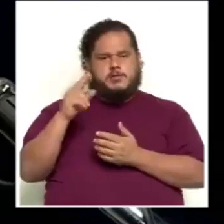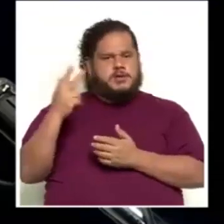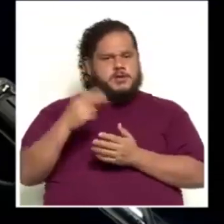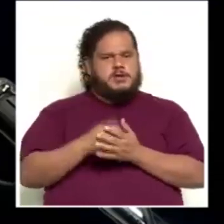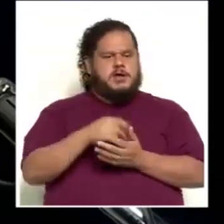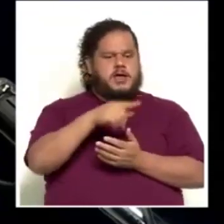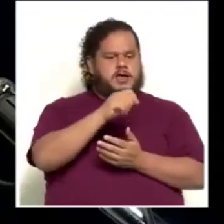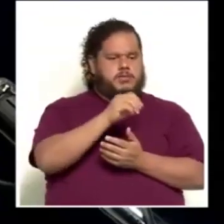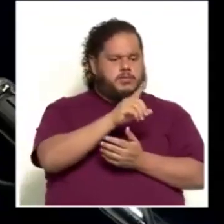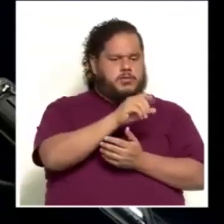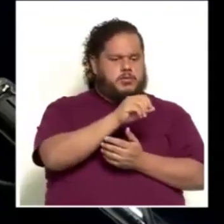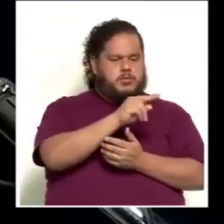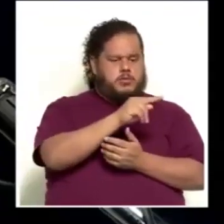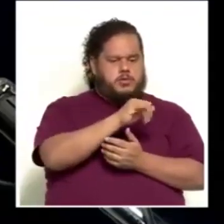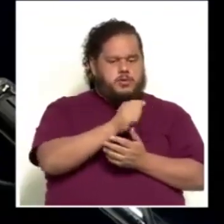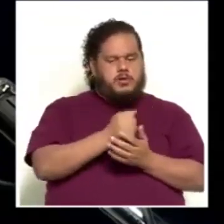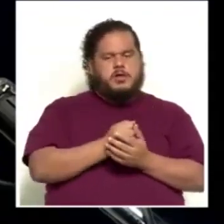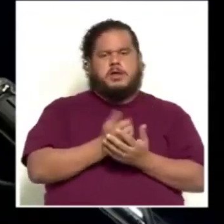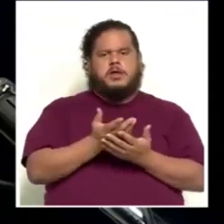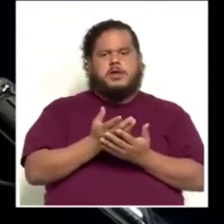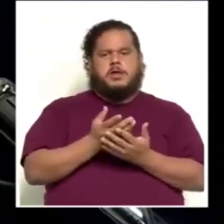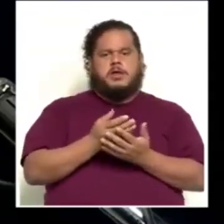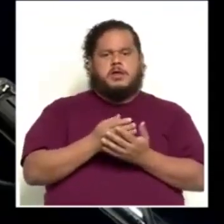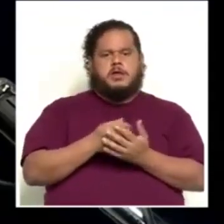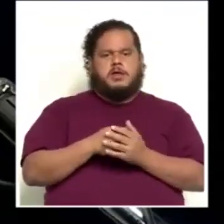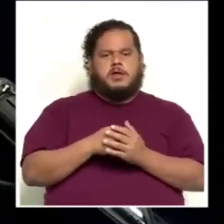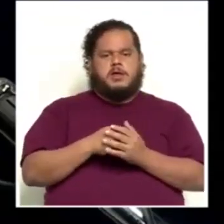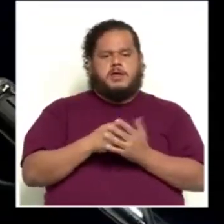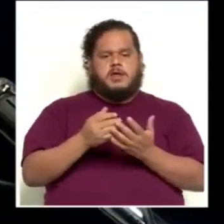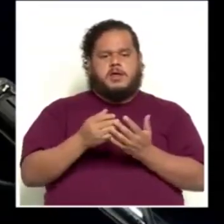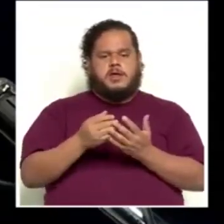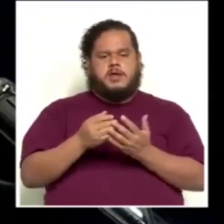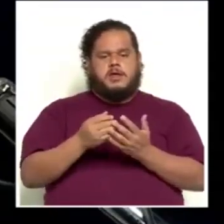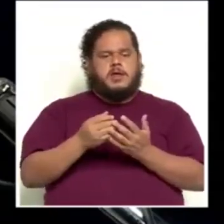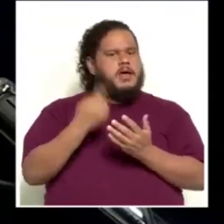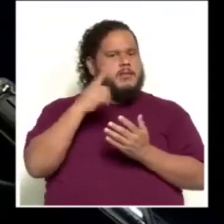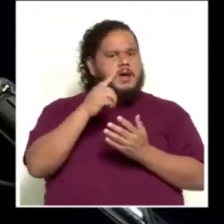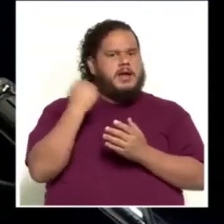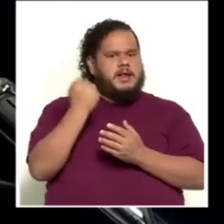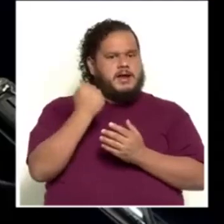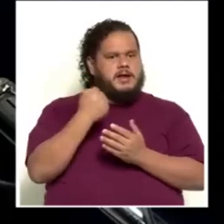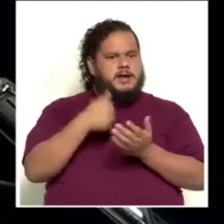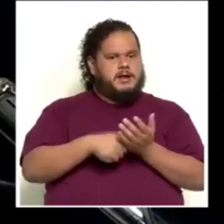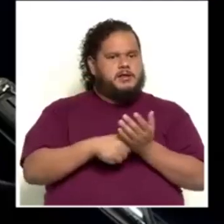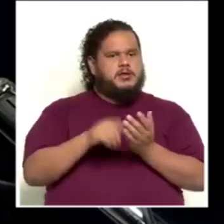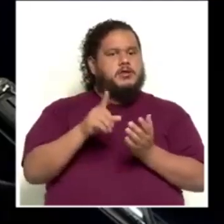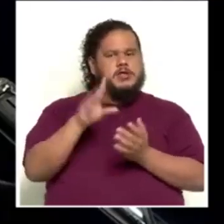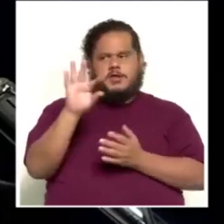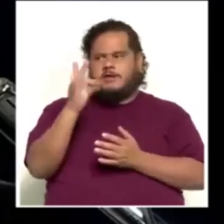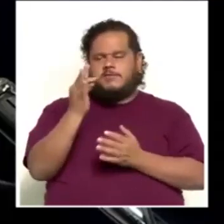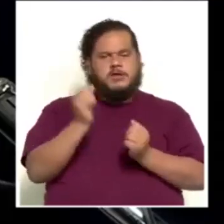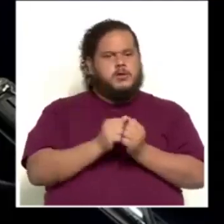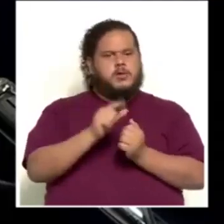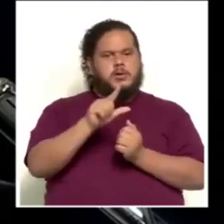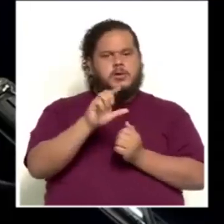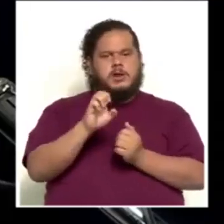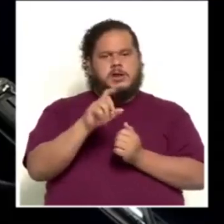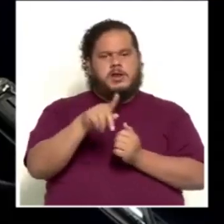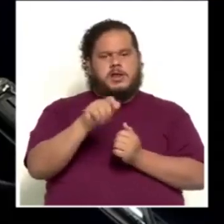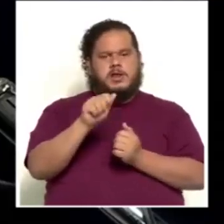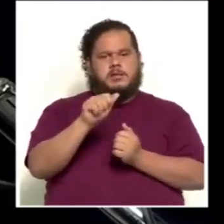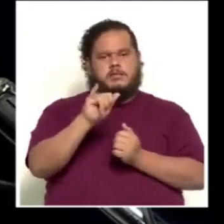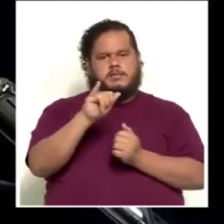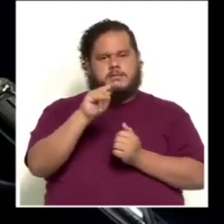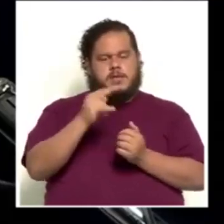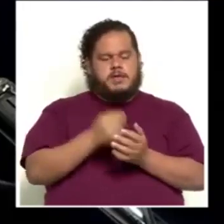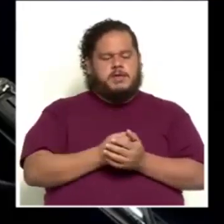Polonia, está presente, cuidado, con la amenaza de ganar elecciones, nada más ni nada menos que en Francia con Le Pen, ¿verdad?